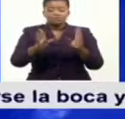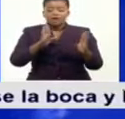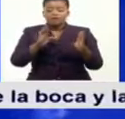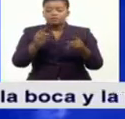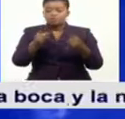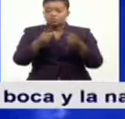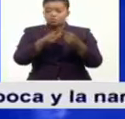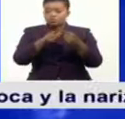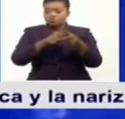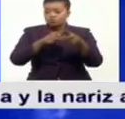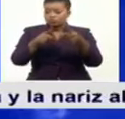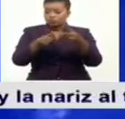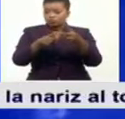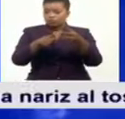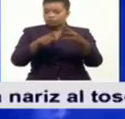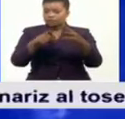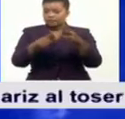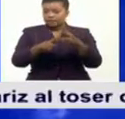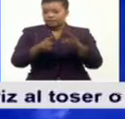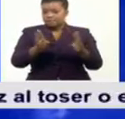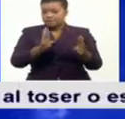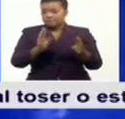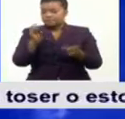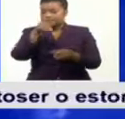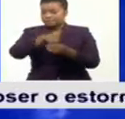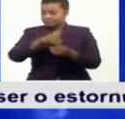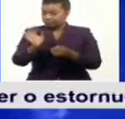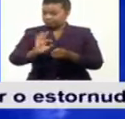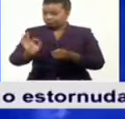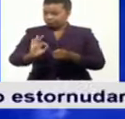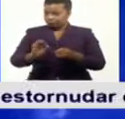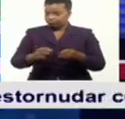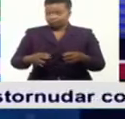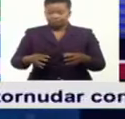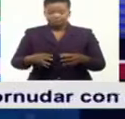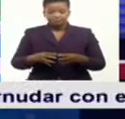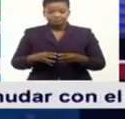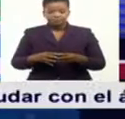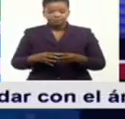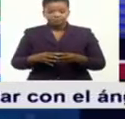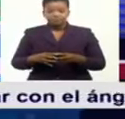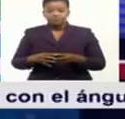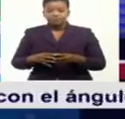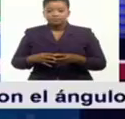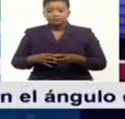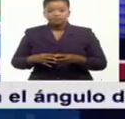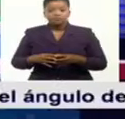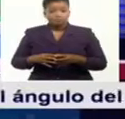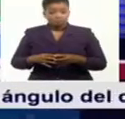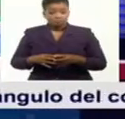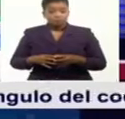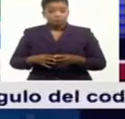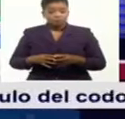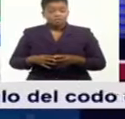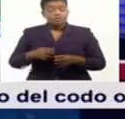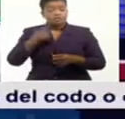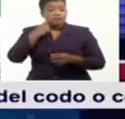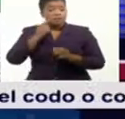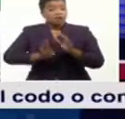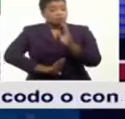la fase 2 y en la fase 3 de ambos candidatos vacunales. Este con una buena marcha, con